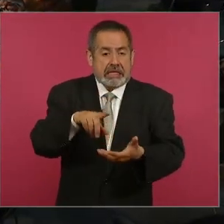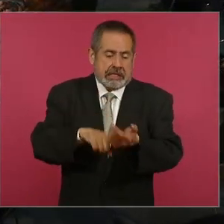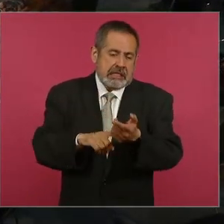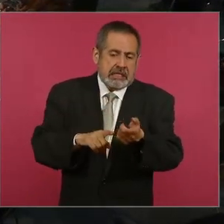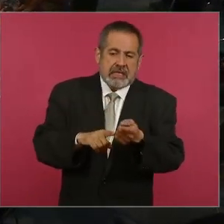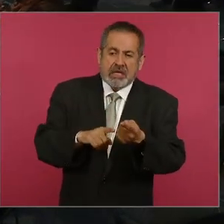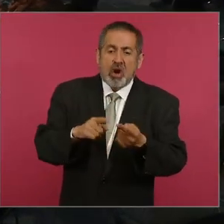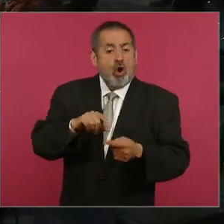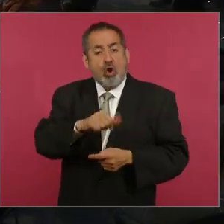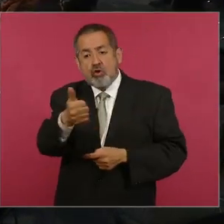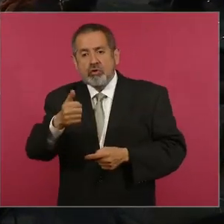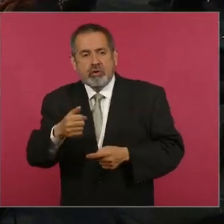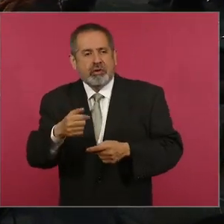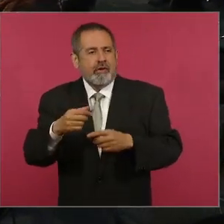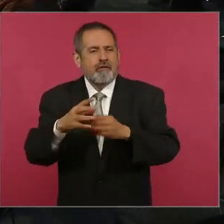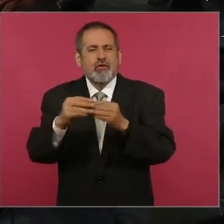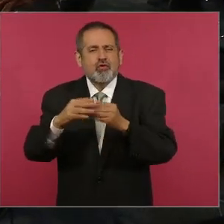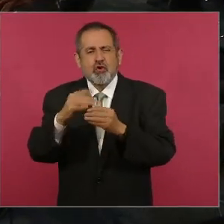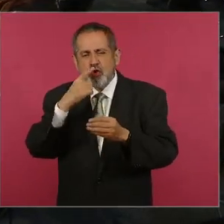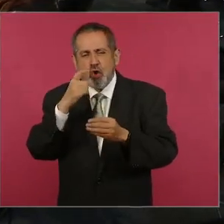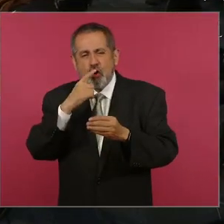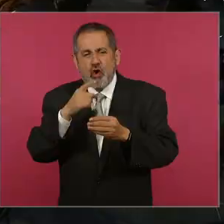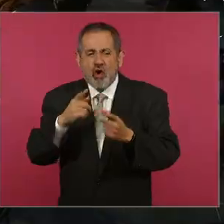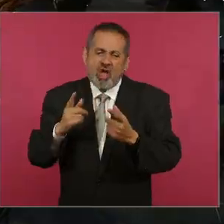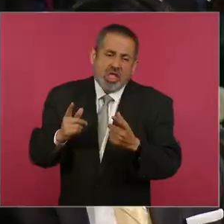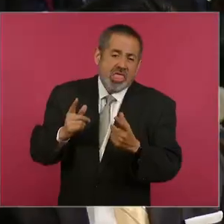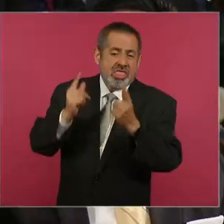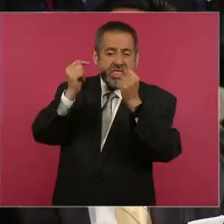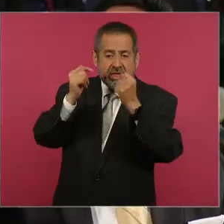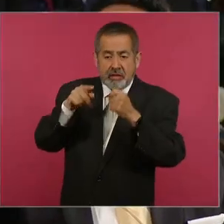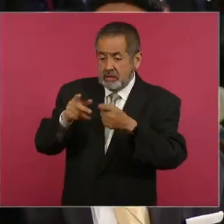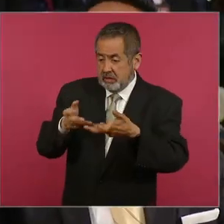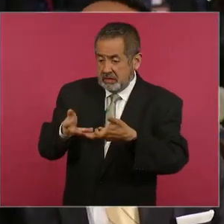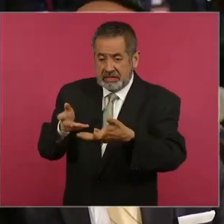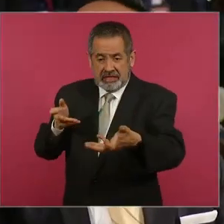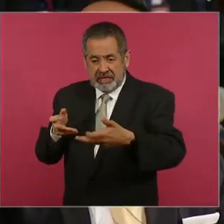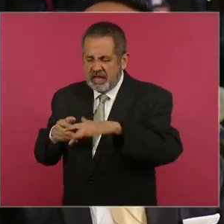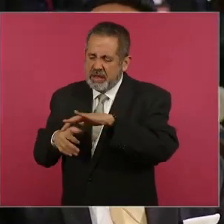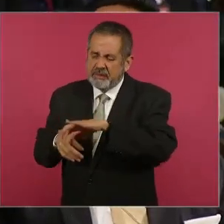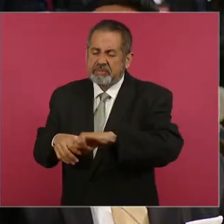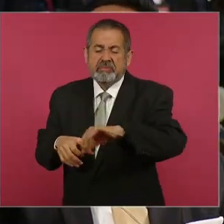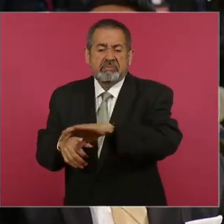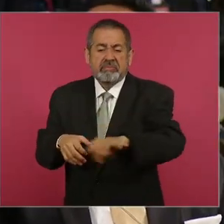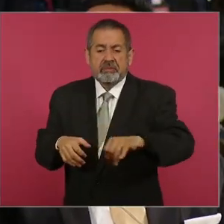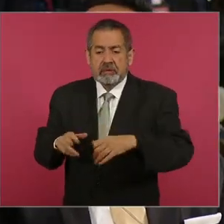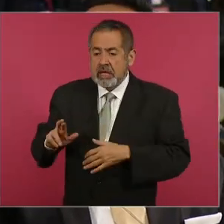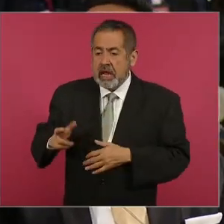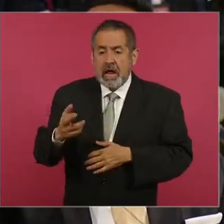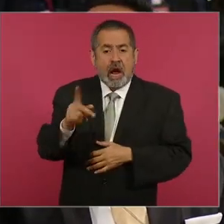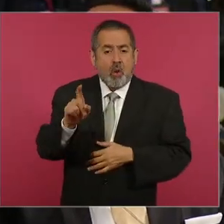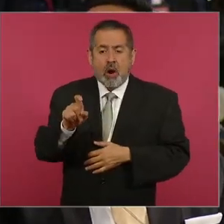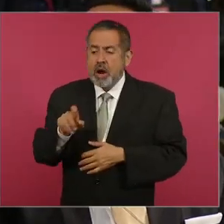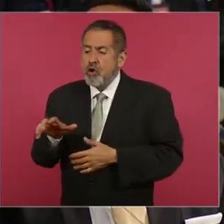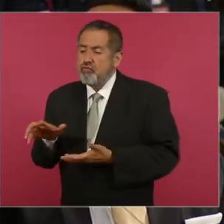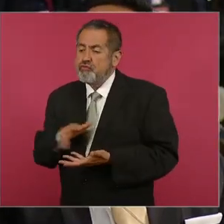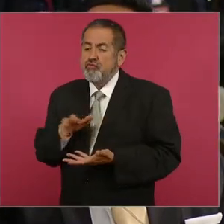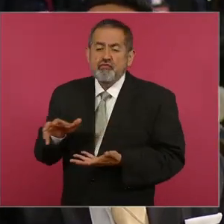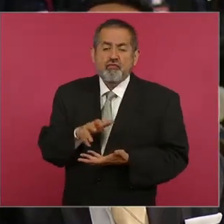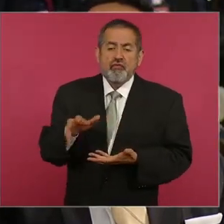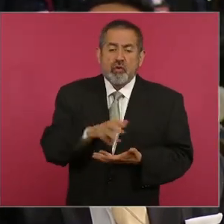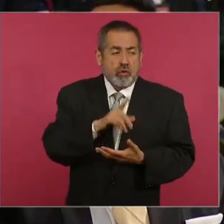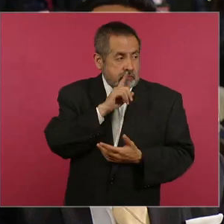que pues han empezado a explotar de forma desmedida, tomando de los mantos freáticos